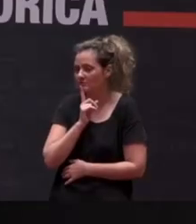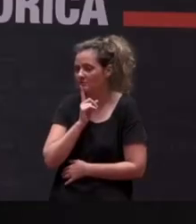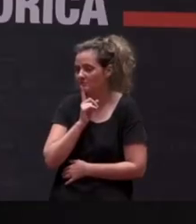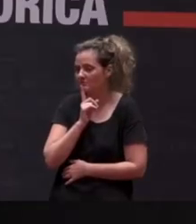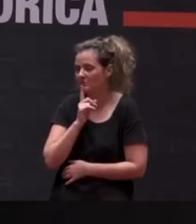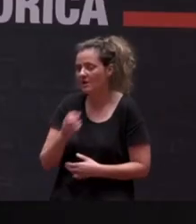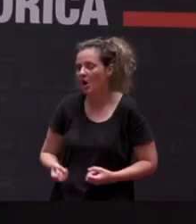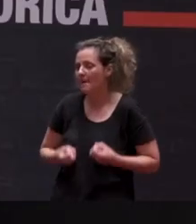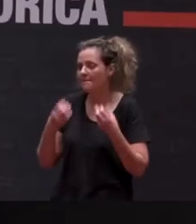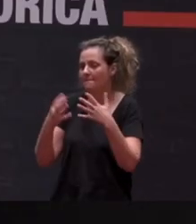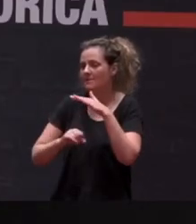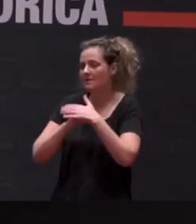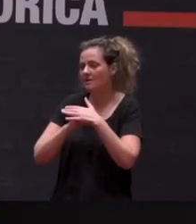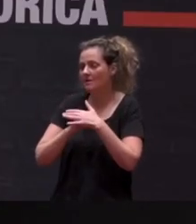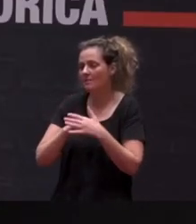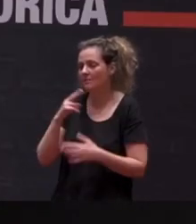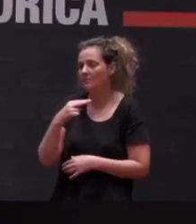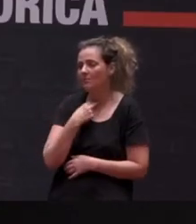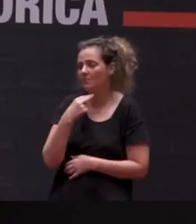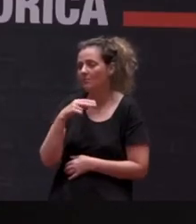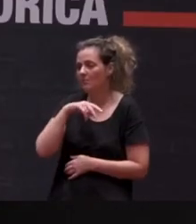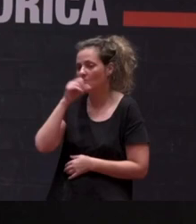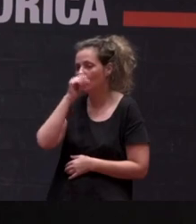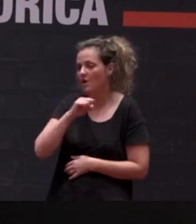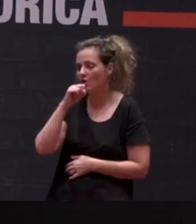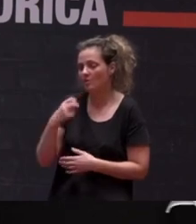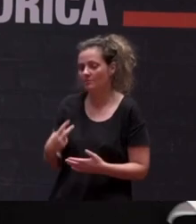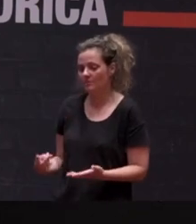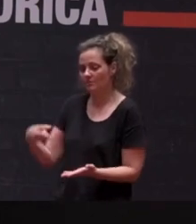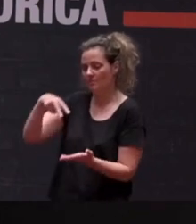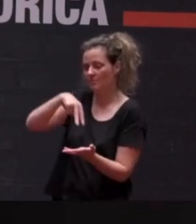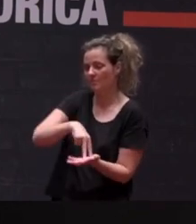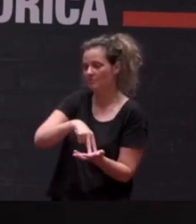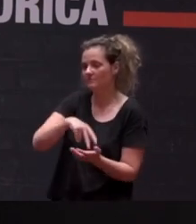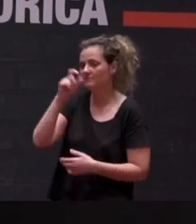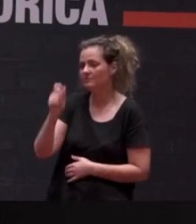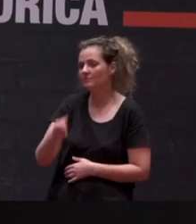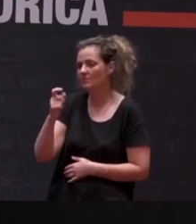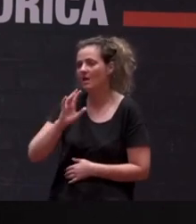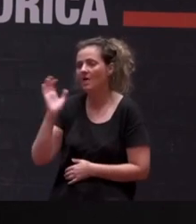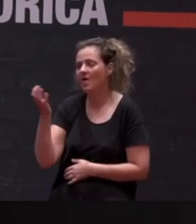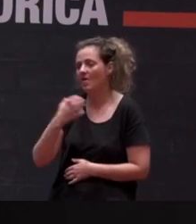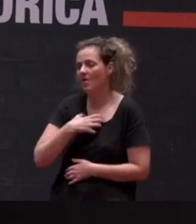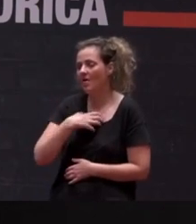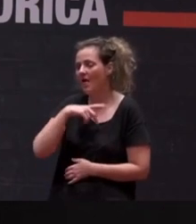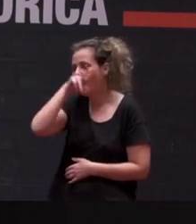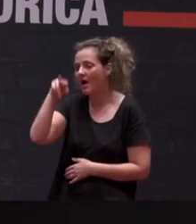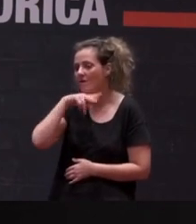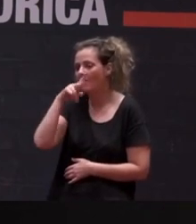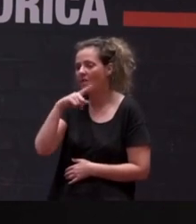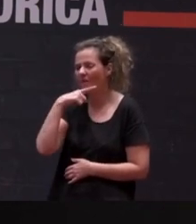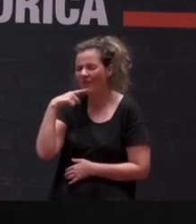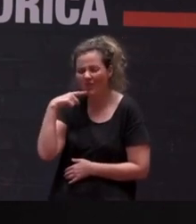A máis expresión de silencio porque era un vocalista, que subía ao escenario, ao palco, constantemente, pero que non podía falar da